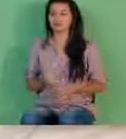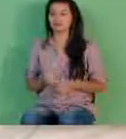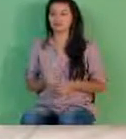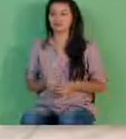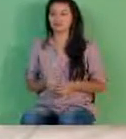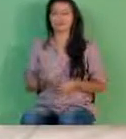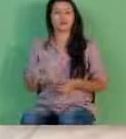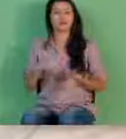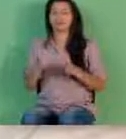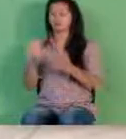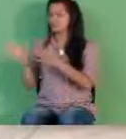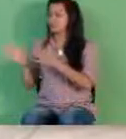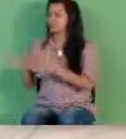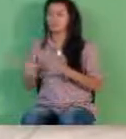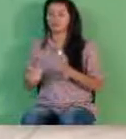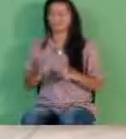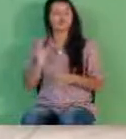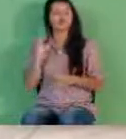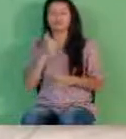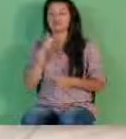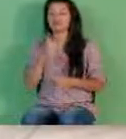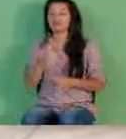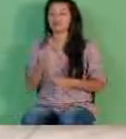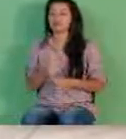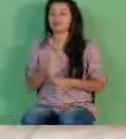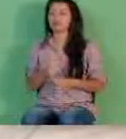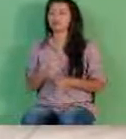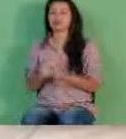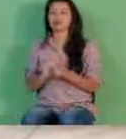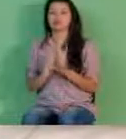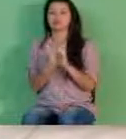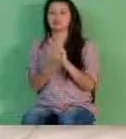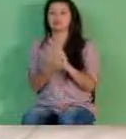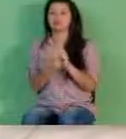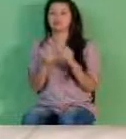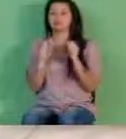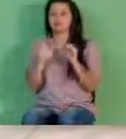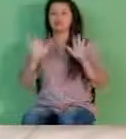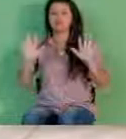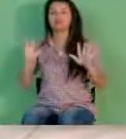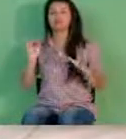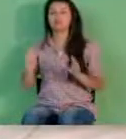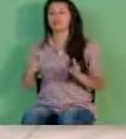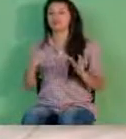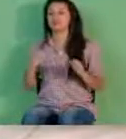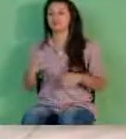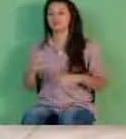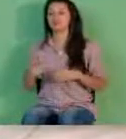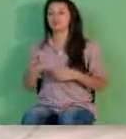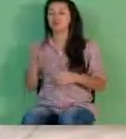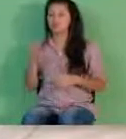las habitaciones todo perfecto o sea el hospital ha cambiado un 100% y hemos tenido la experiencia de